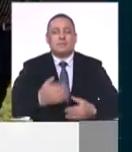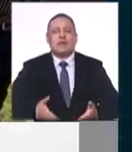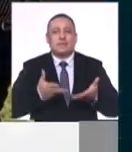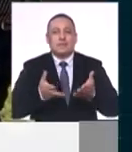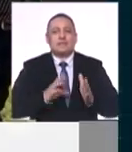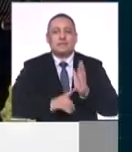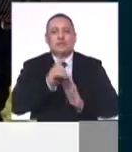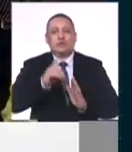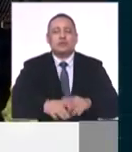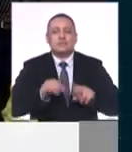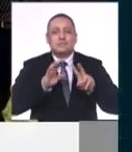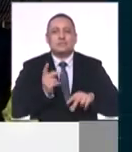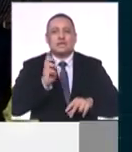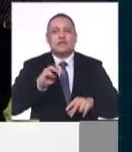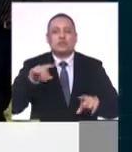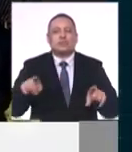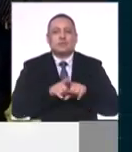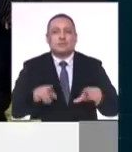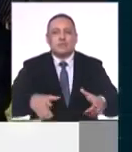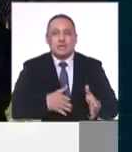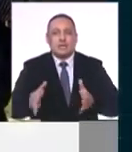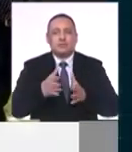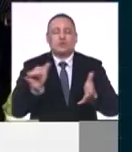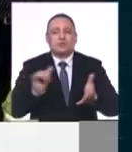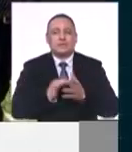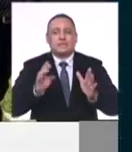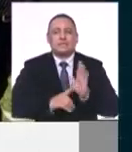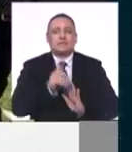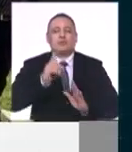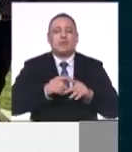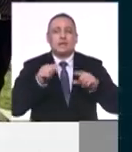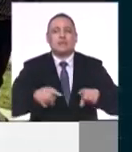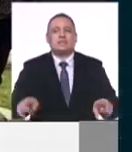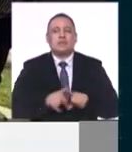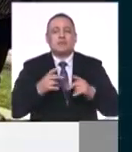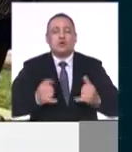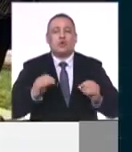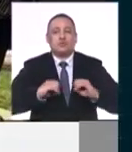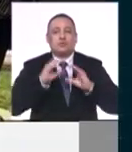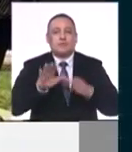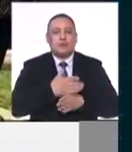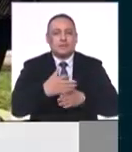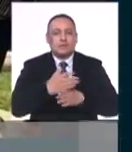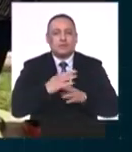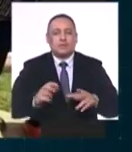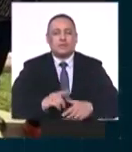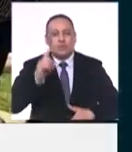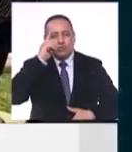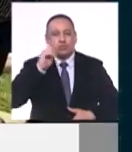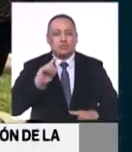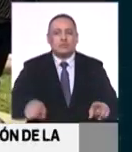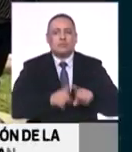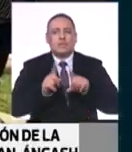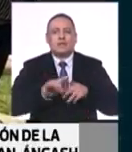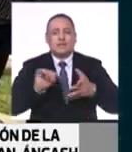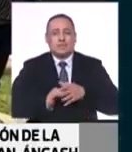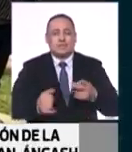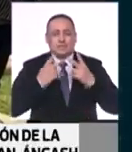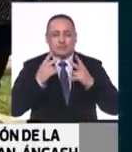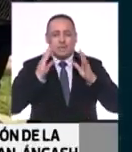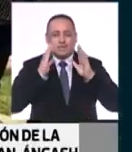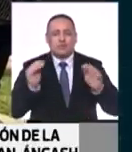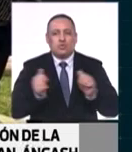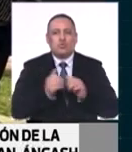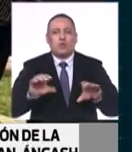pues son 7 kilómetros de carretera que se están desarrollando aquí y hoy día estamos participando en esta inauguración. Y también hemos venido a escuchar a